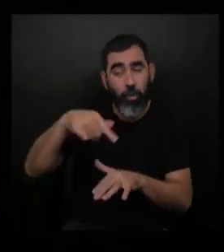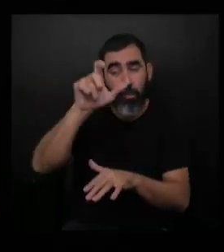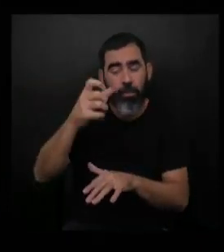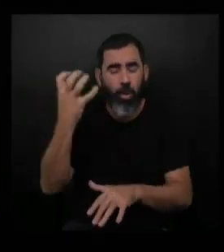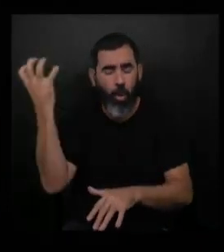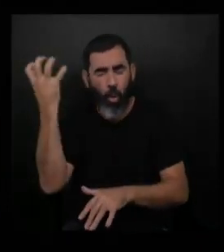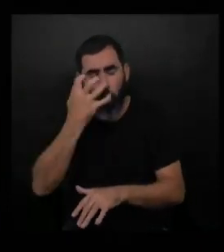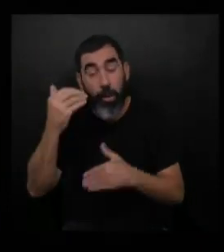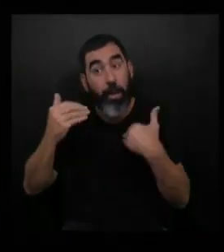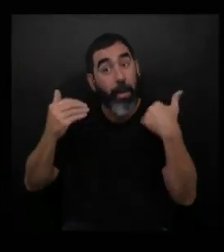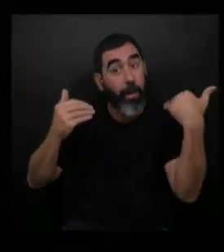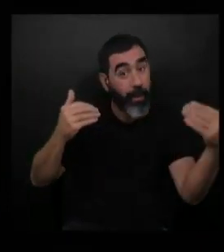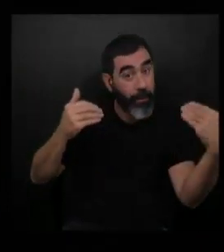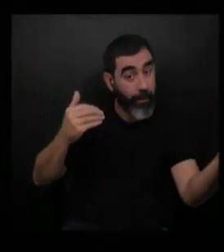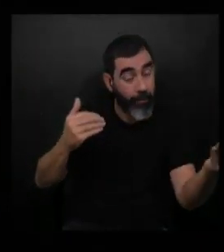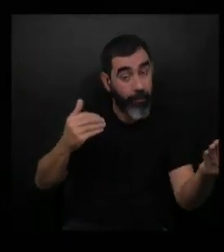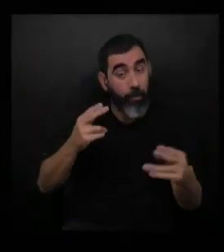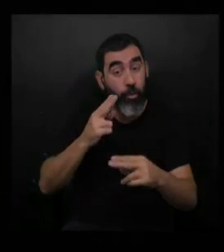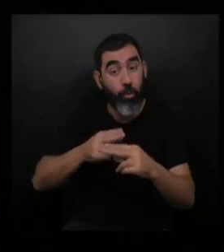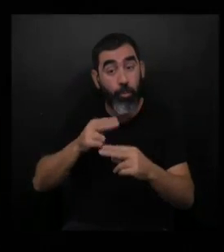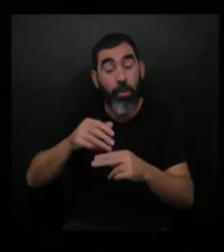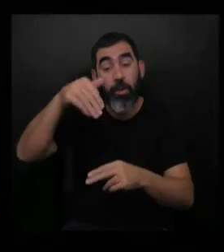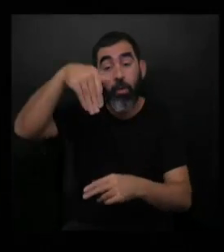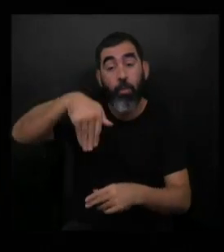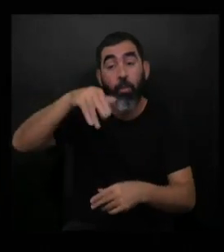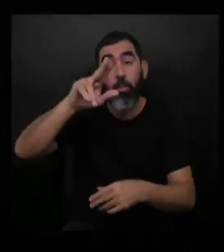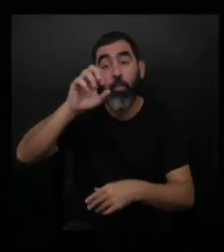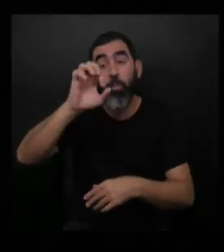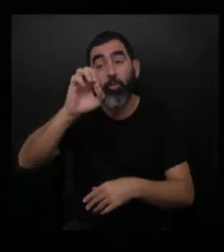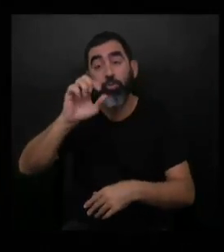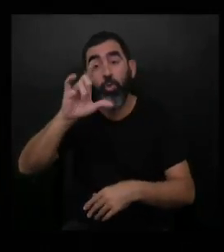nefasto de izquierda que se llamaba Mussolini,